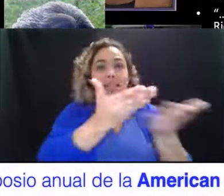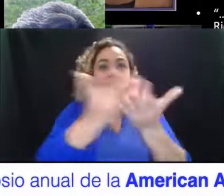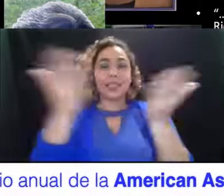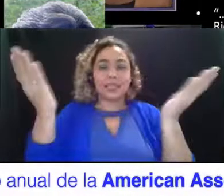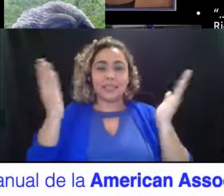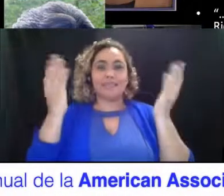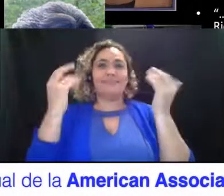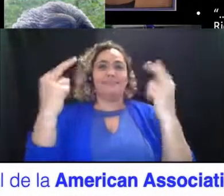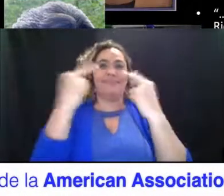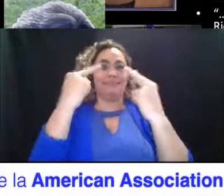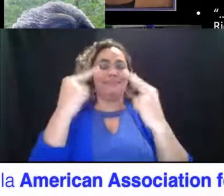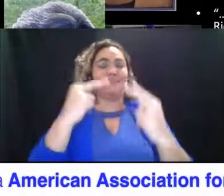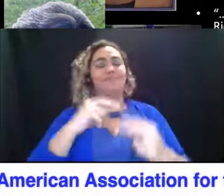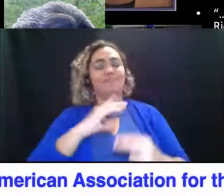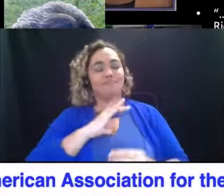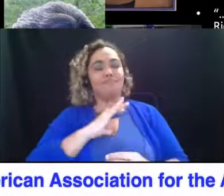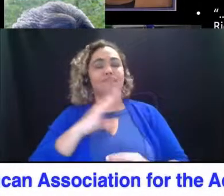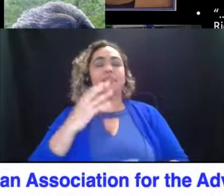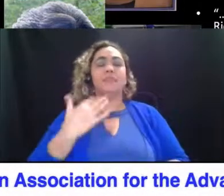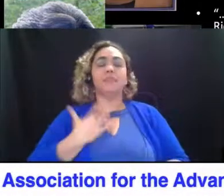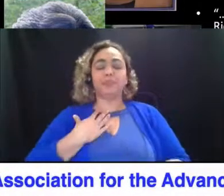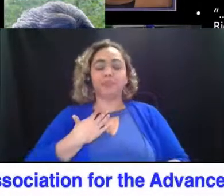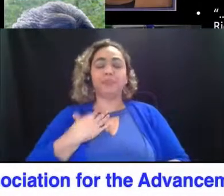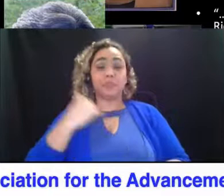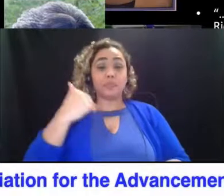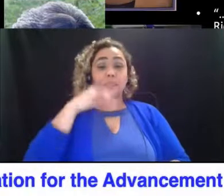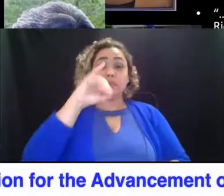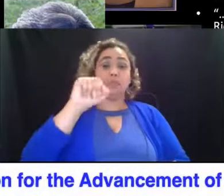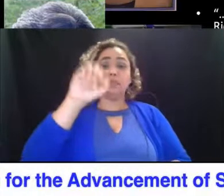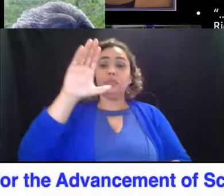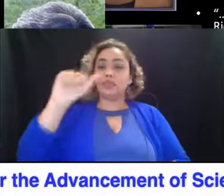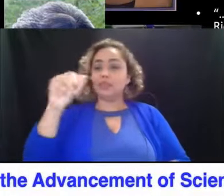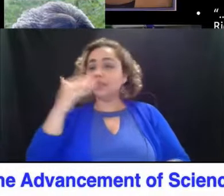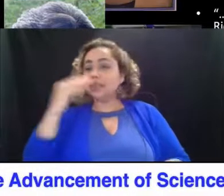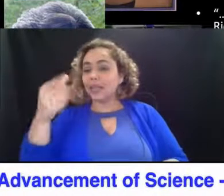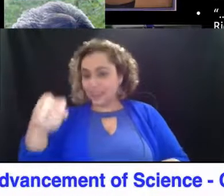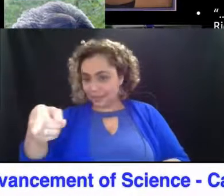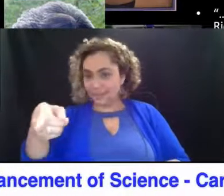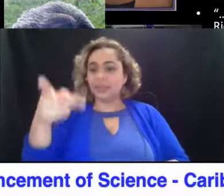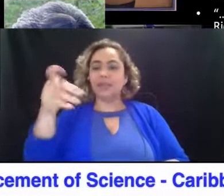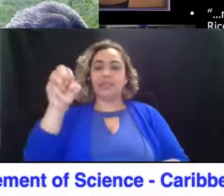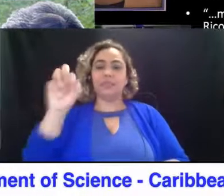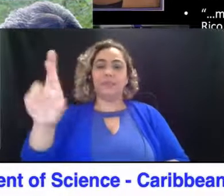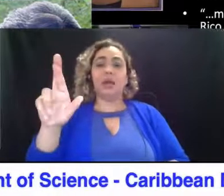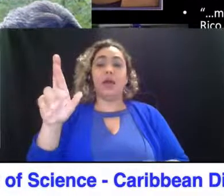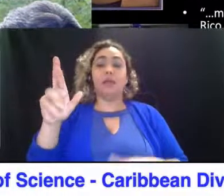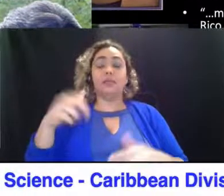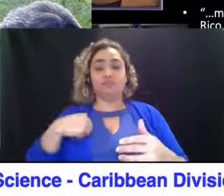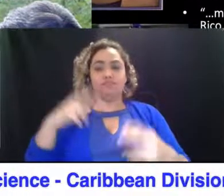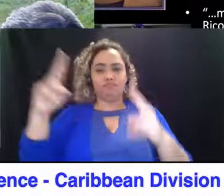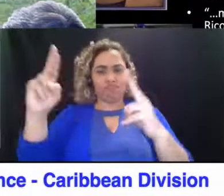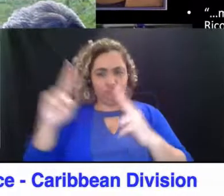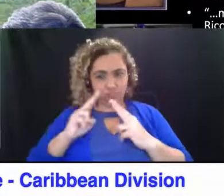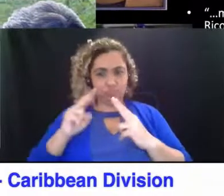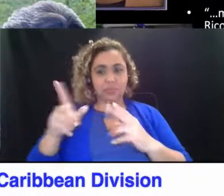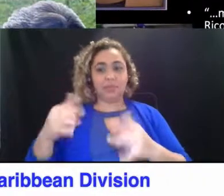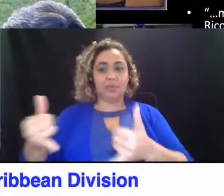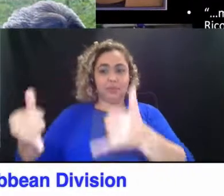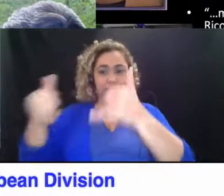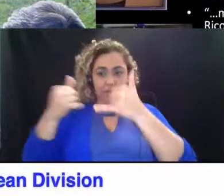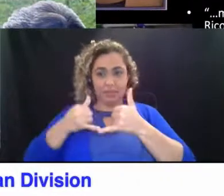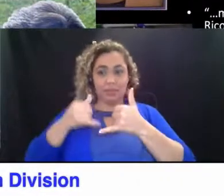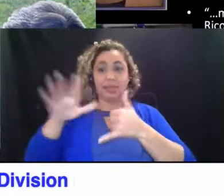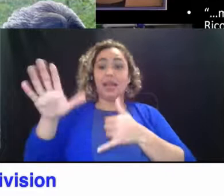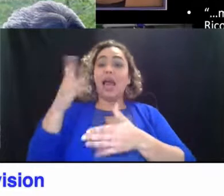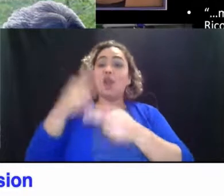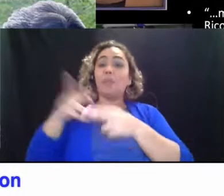que nos acompaña. A Jessica Gaspar, muy honrada de que presentes el premio a nombre de tu